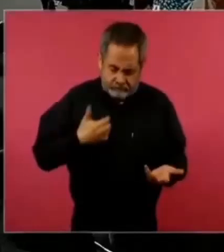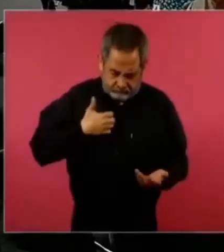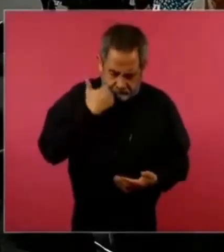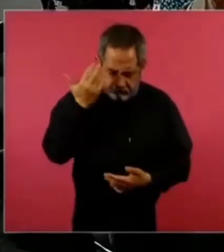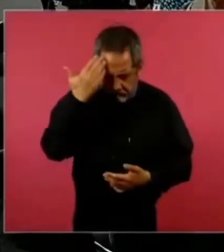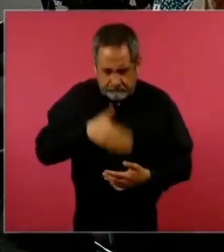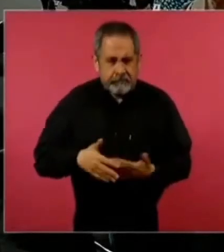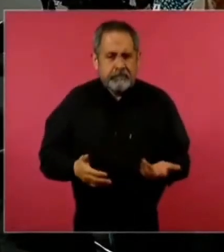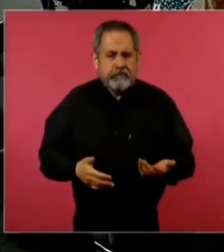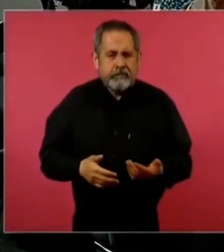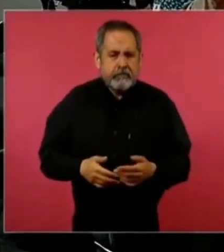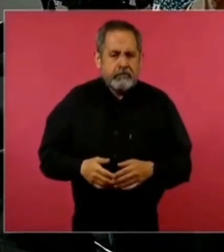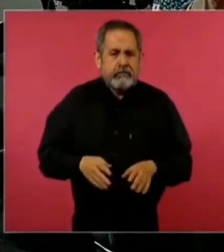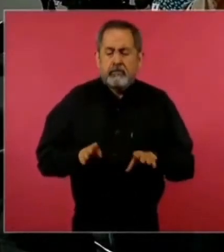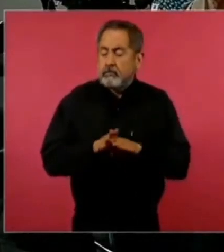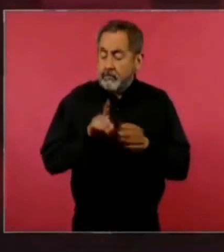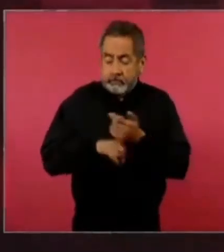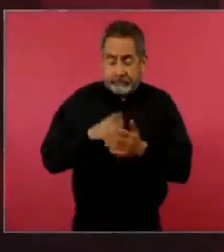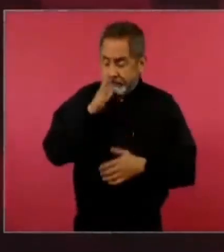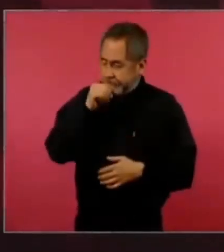y cómo se nos ha